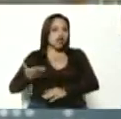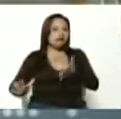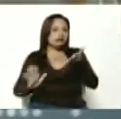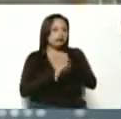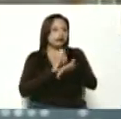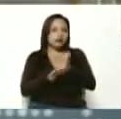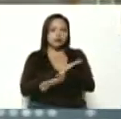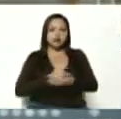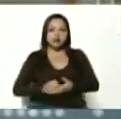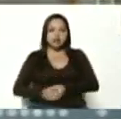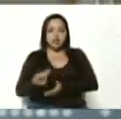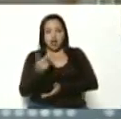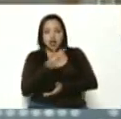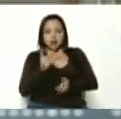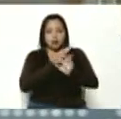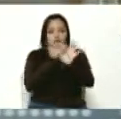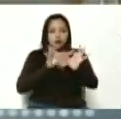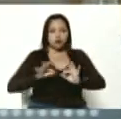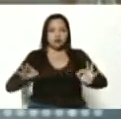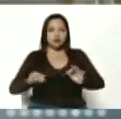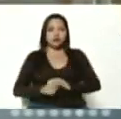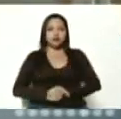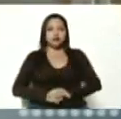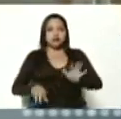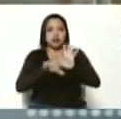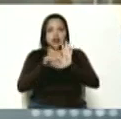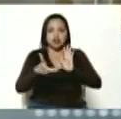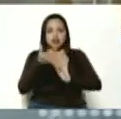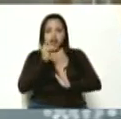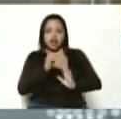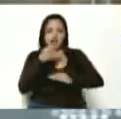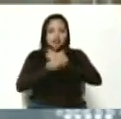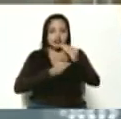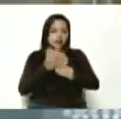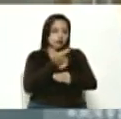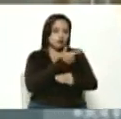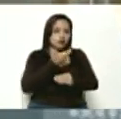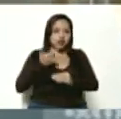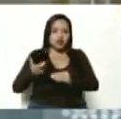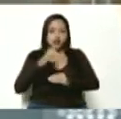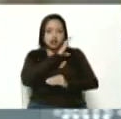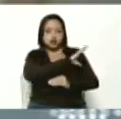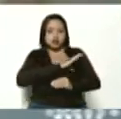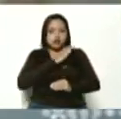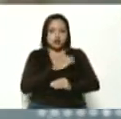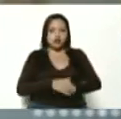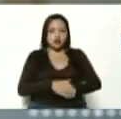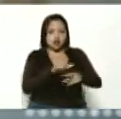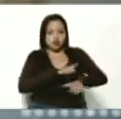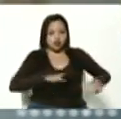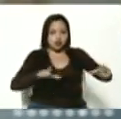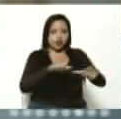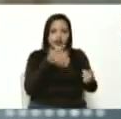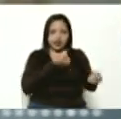a estos dos instrumentos legales que estamos tratando en nuestra comisión, zonas económicas especiales, ley orgánica